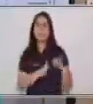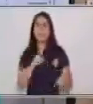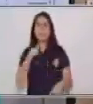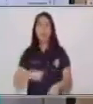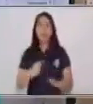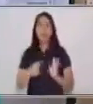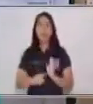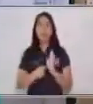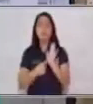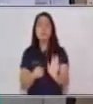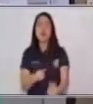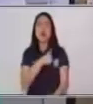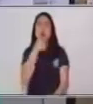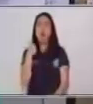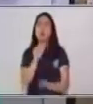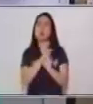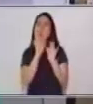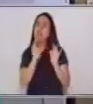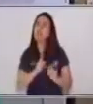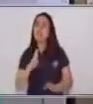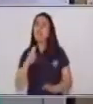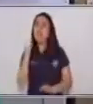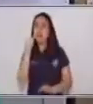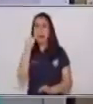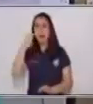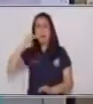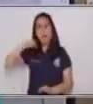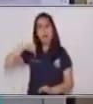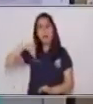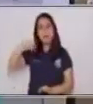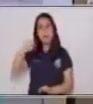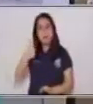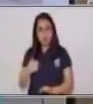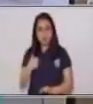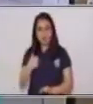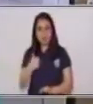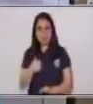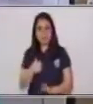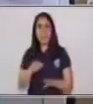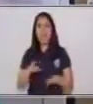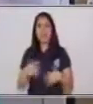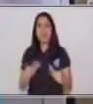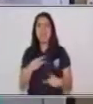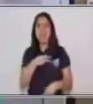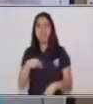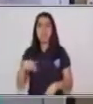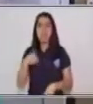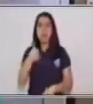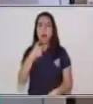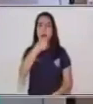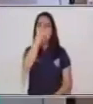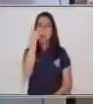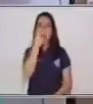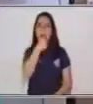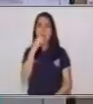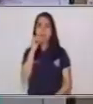La rima asonante es aquella rima que no es tan obvia.